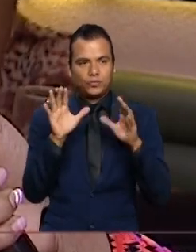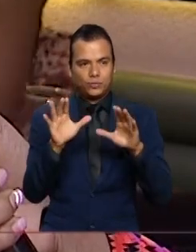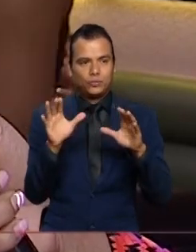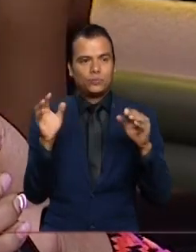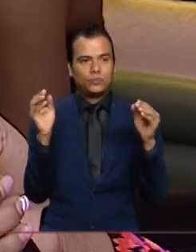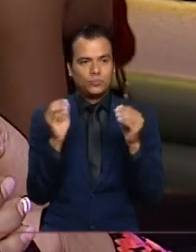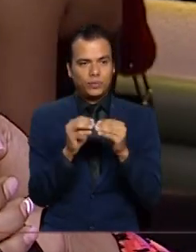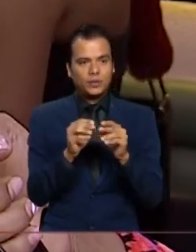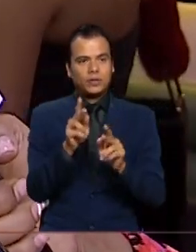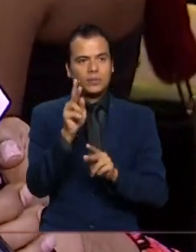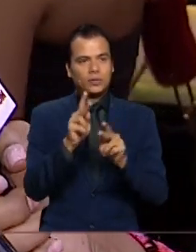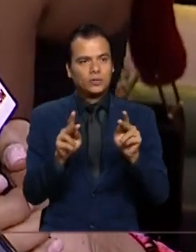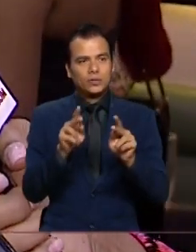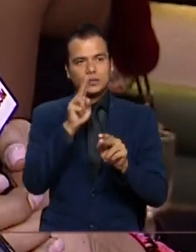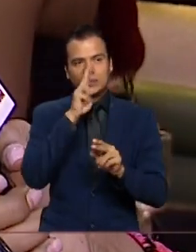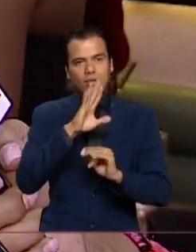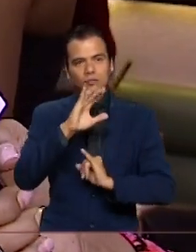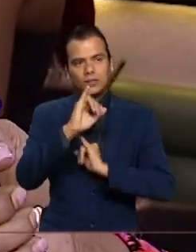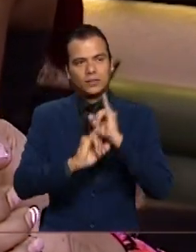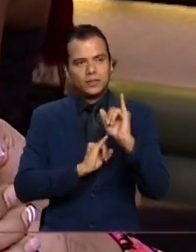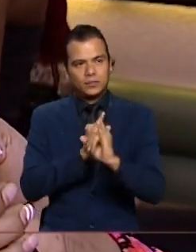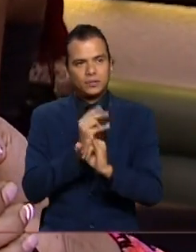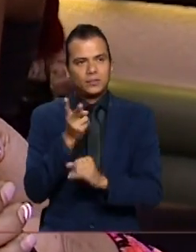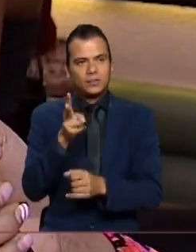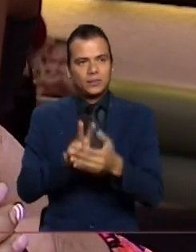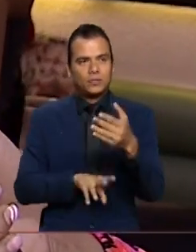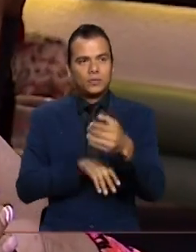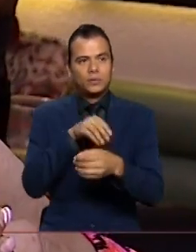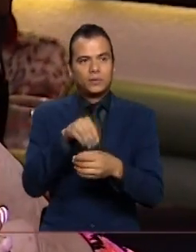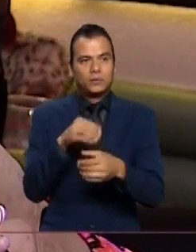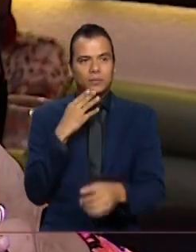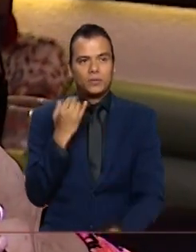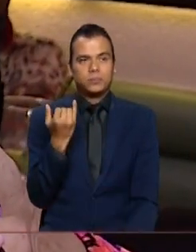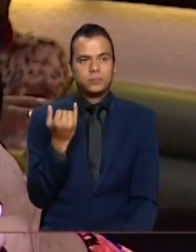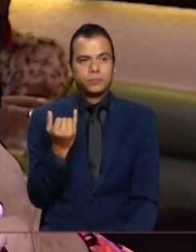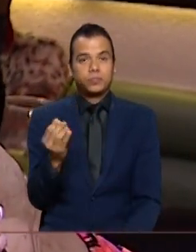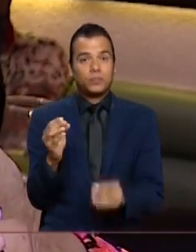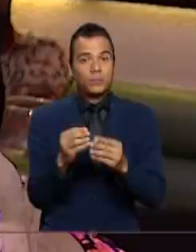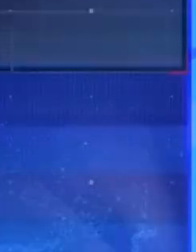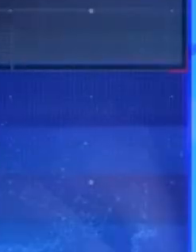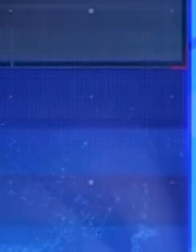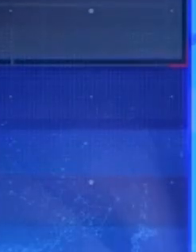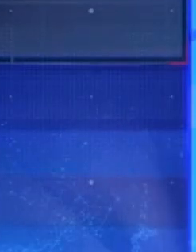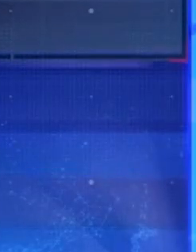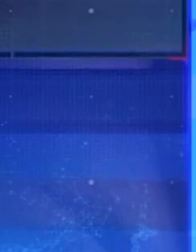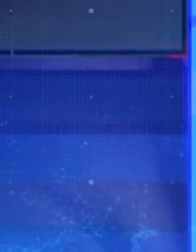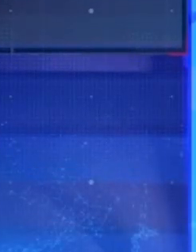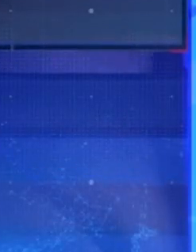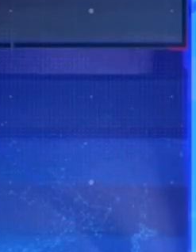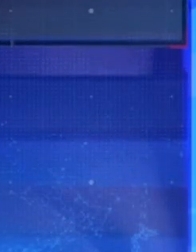diseñadores nacionales e internacionales, y una gran fiesta de cierre en este importante evento.